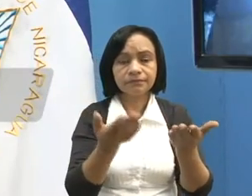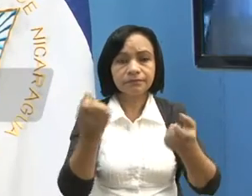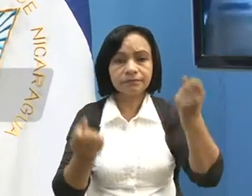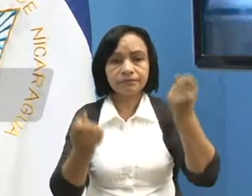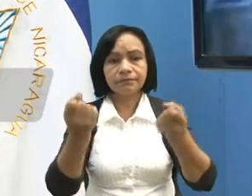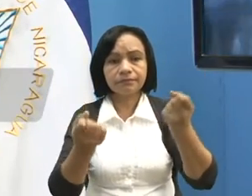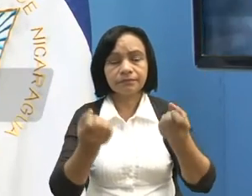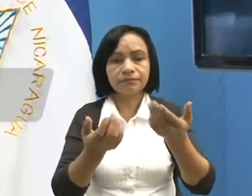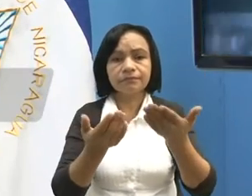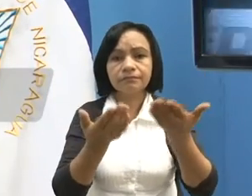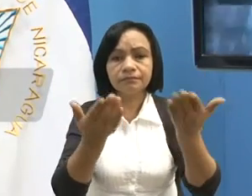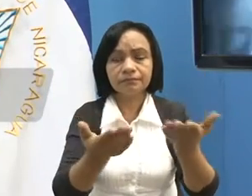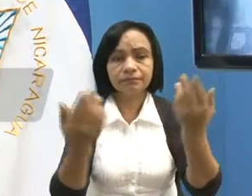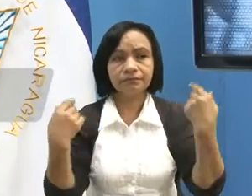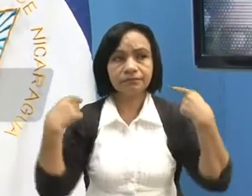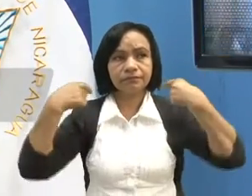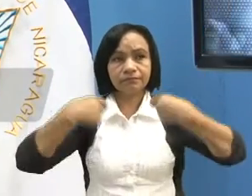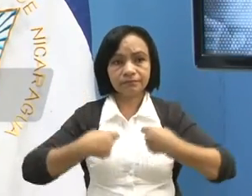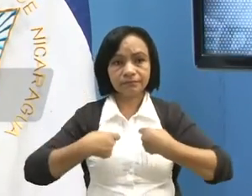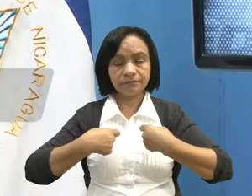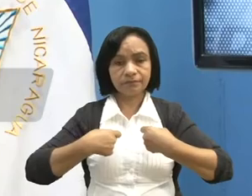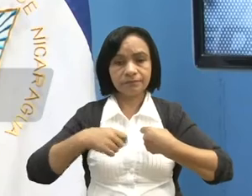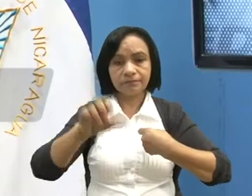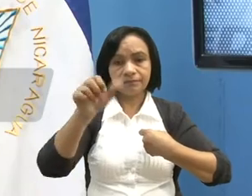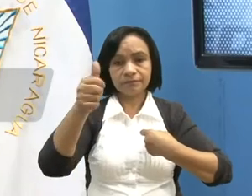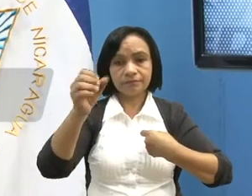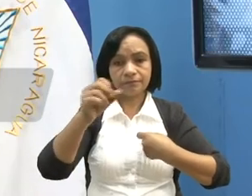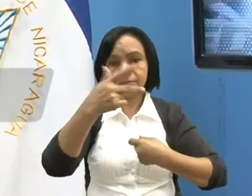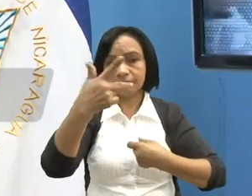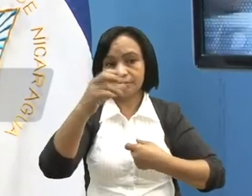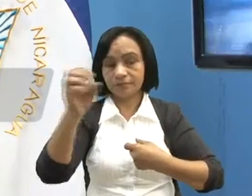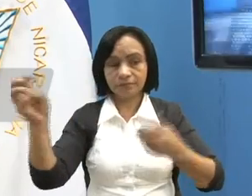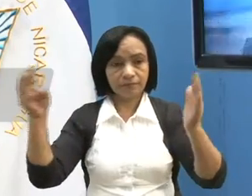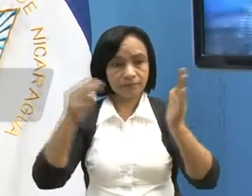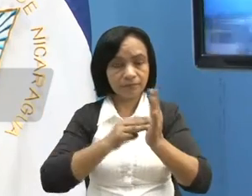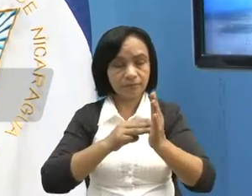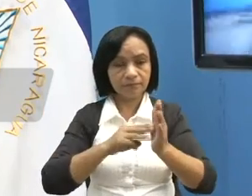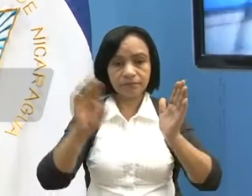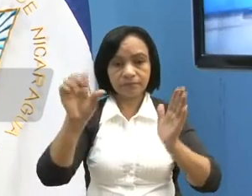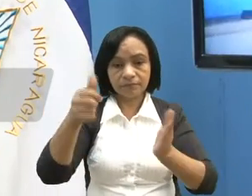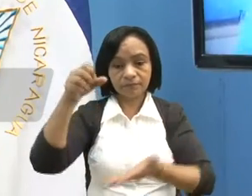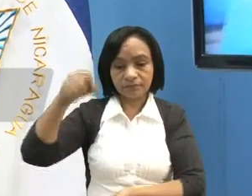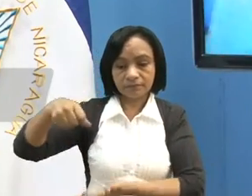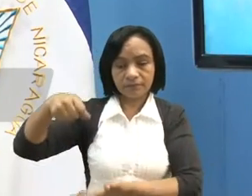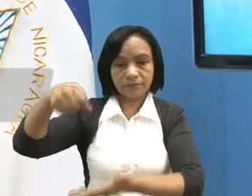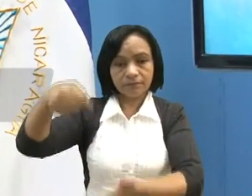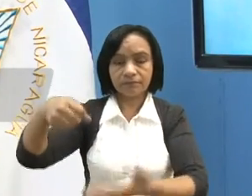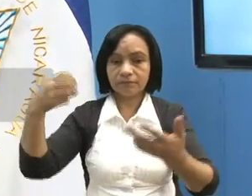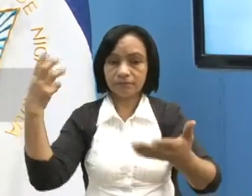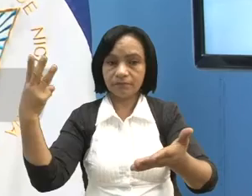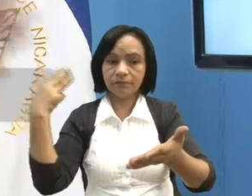camiones cargados de mochilas, 800.000, más de 800.000, y 60.000 maletines para maestras y